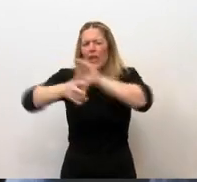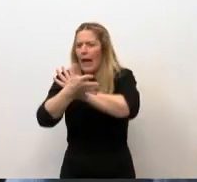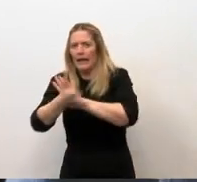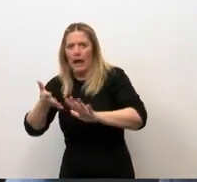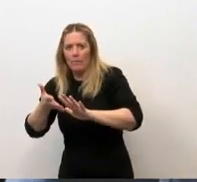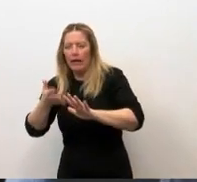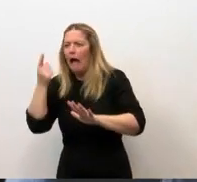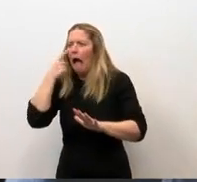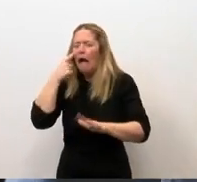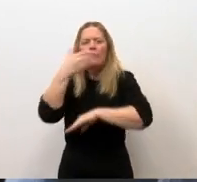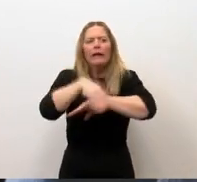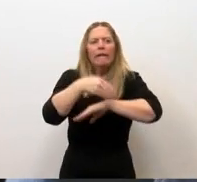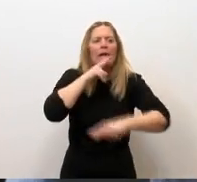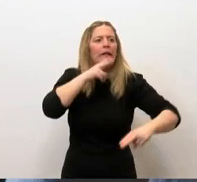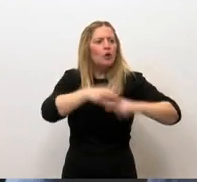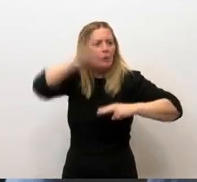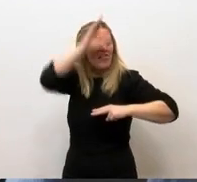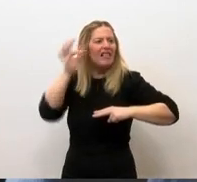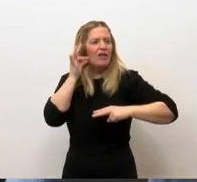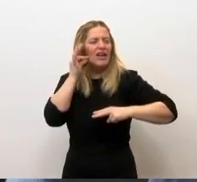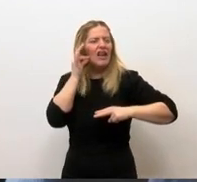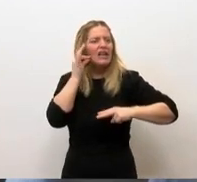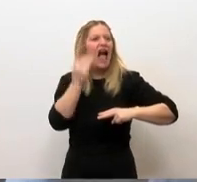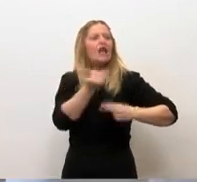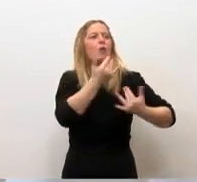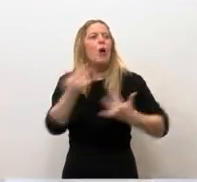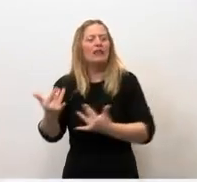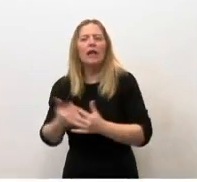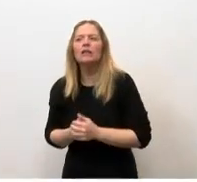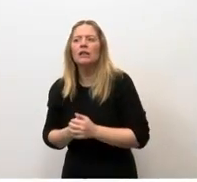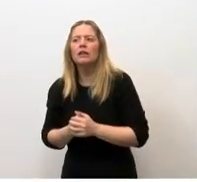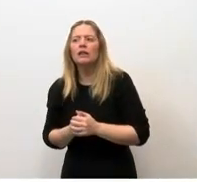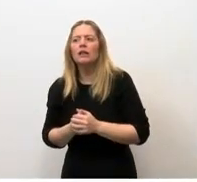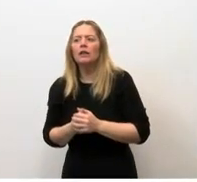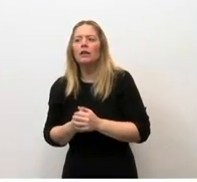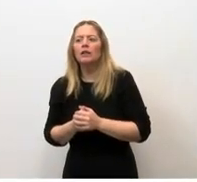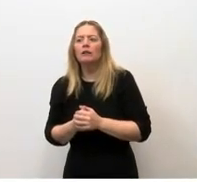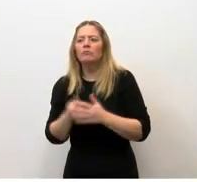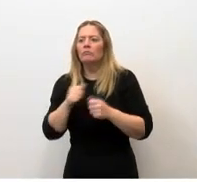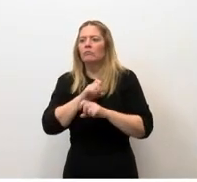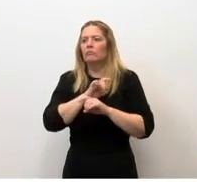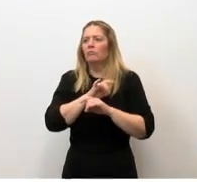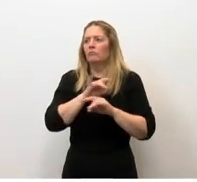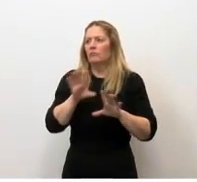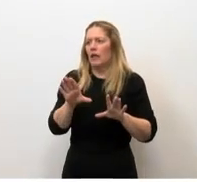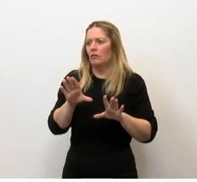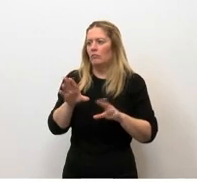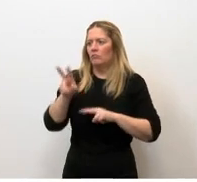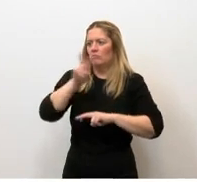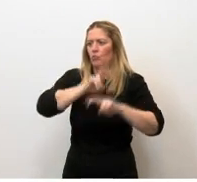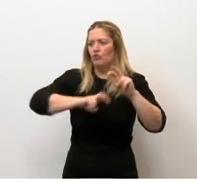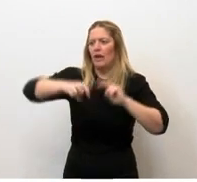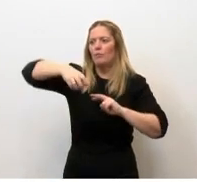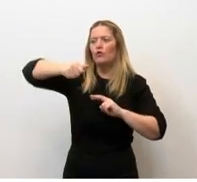cuántas calles tenían nombres de científicas. Claro, pintamos Marie Curie porque creo que la siguiente tenía